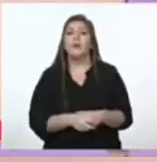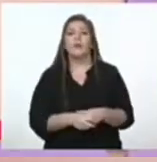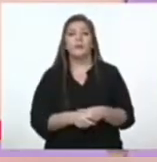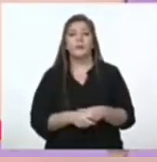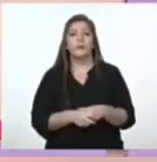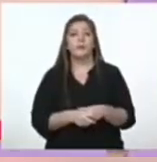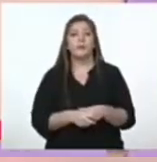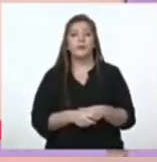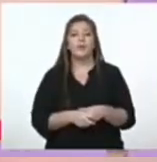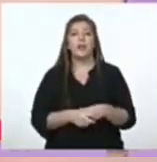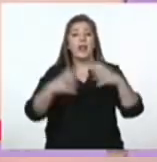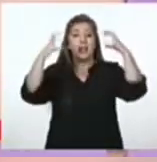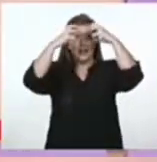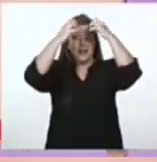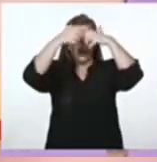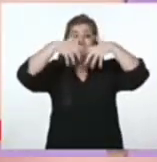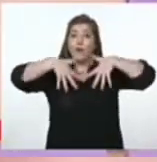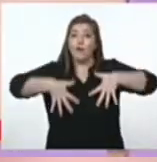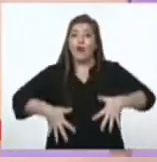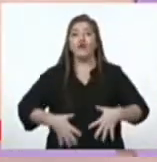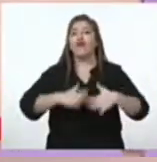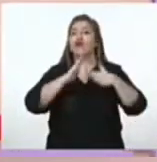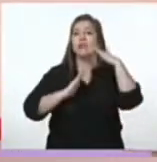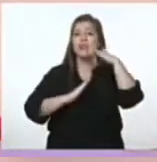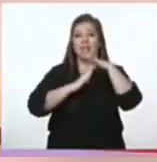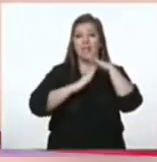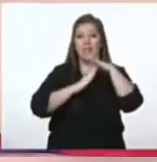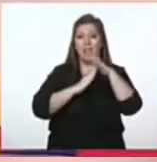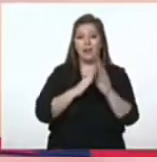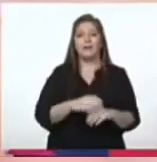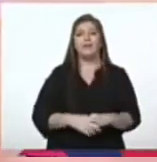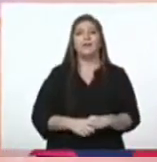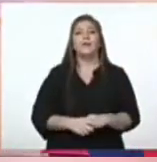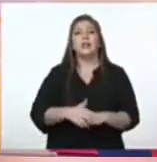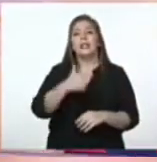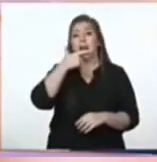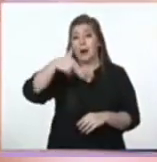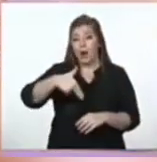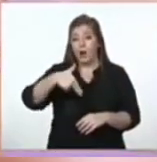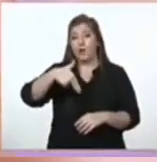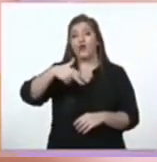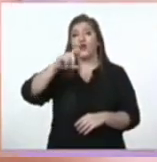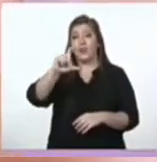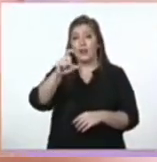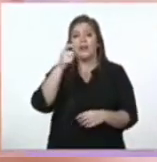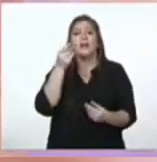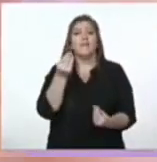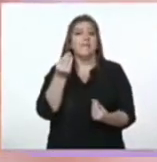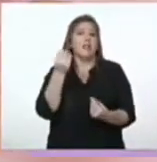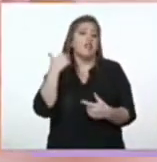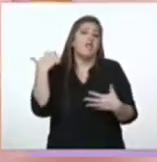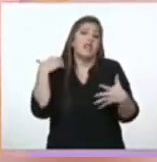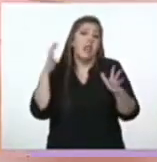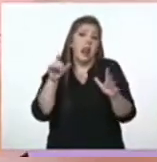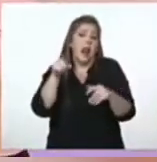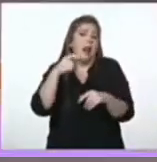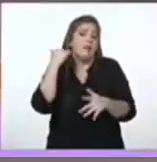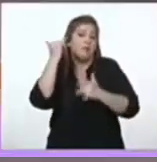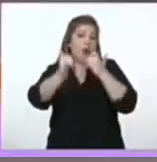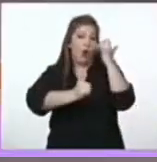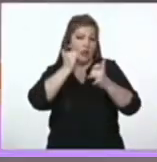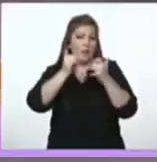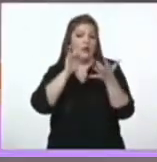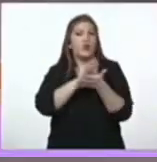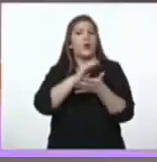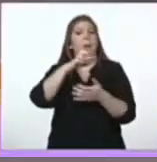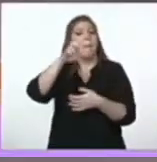Tenemos el sistema nervioso central, Claro. ¿no? Esto es rápidamente y de manera muy general lo que conforma el sistema nervioso periférico. El